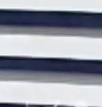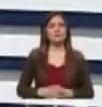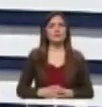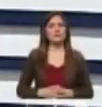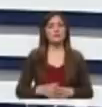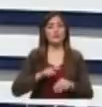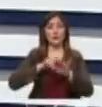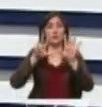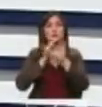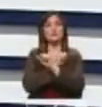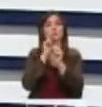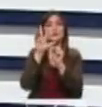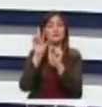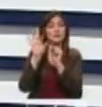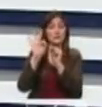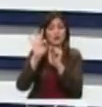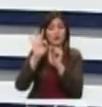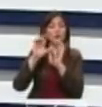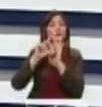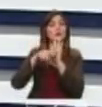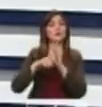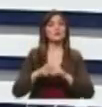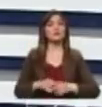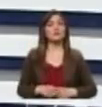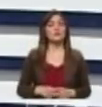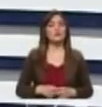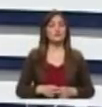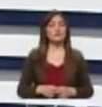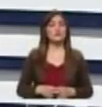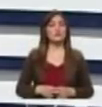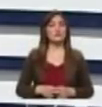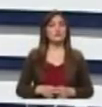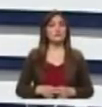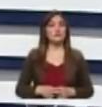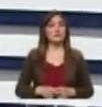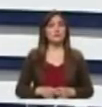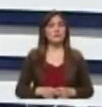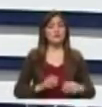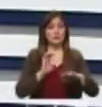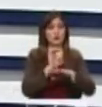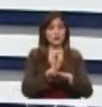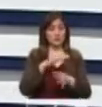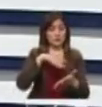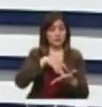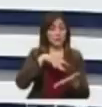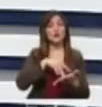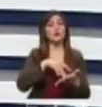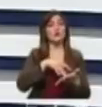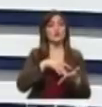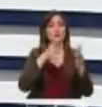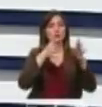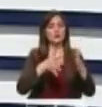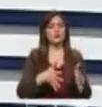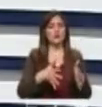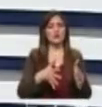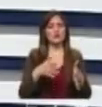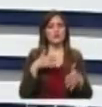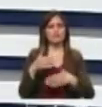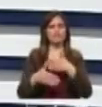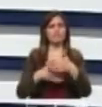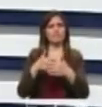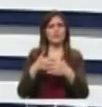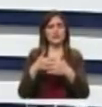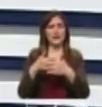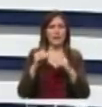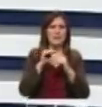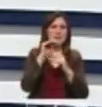Ocho de la mañana con 39 minutos, más de 132 mil estudiantes de Ecuador se beneficiaron del programa para evaluar el nivel de inglés